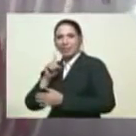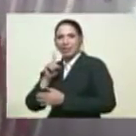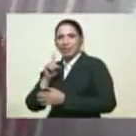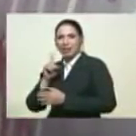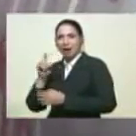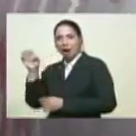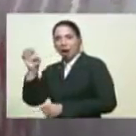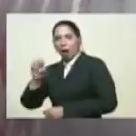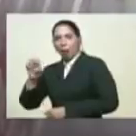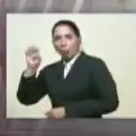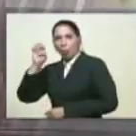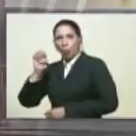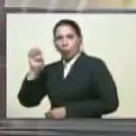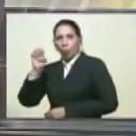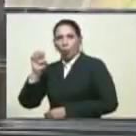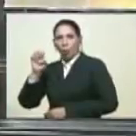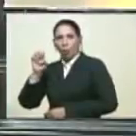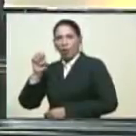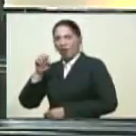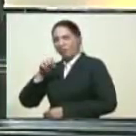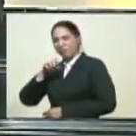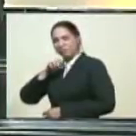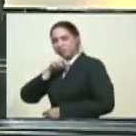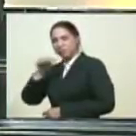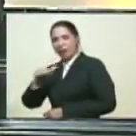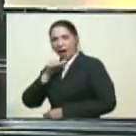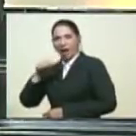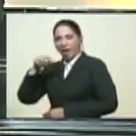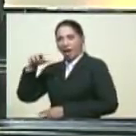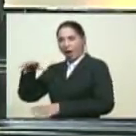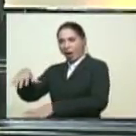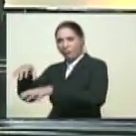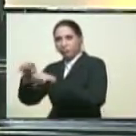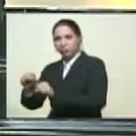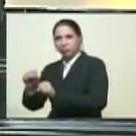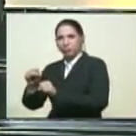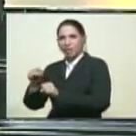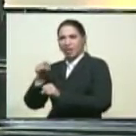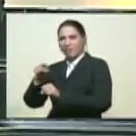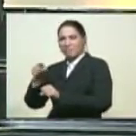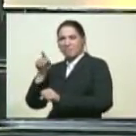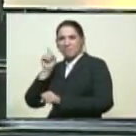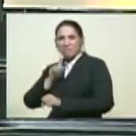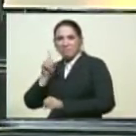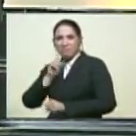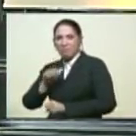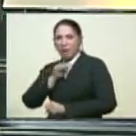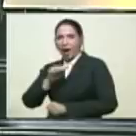Europa acomplejada, colonialista, racista,